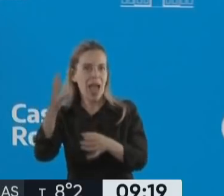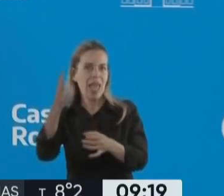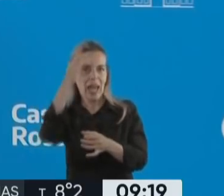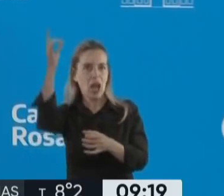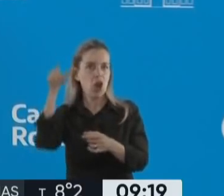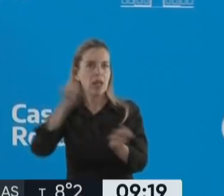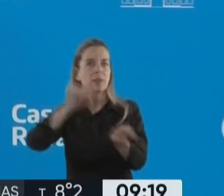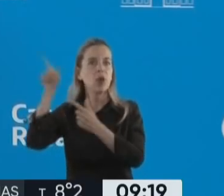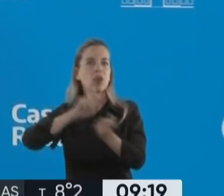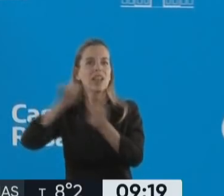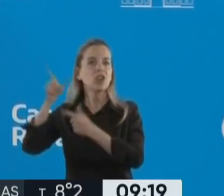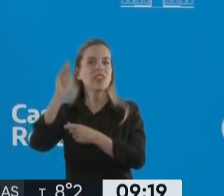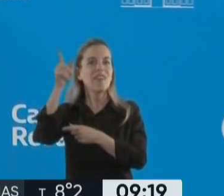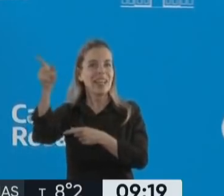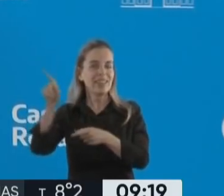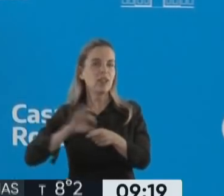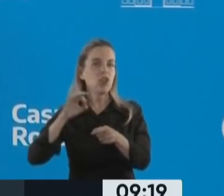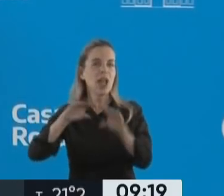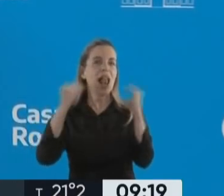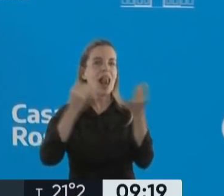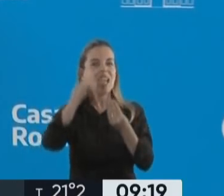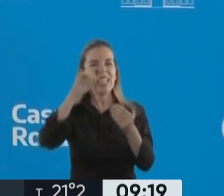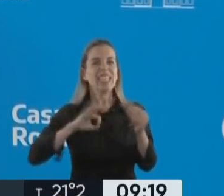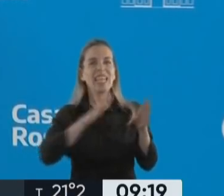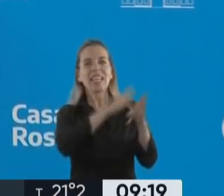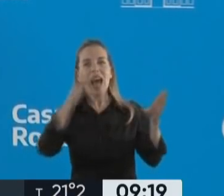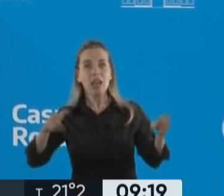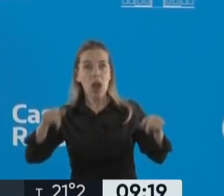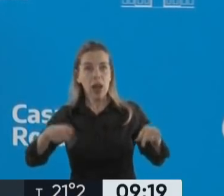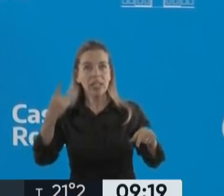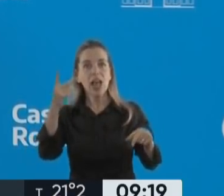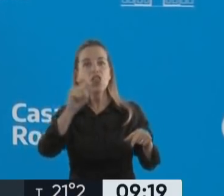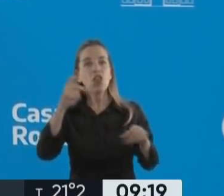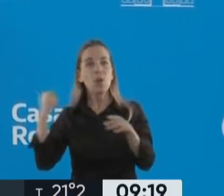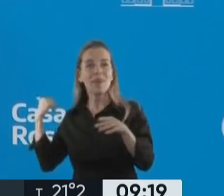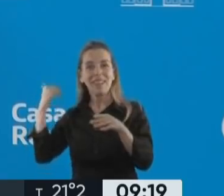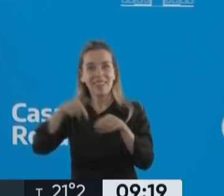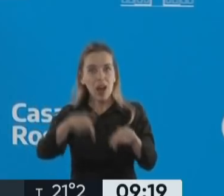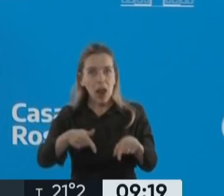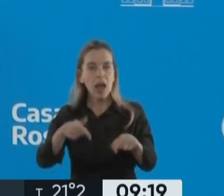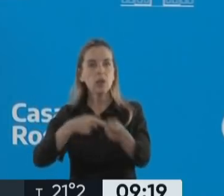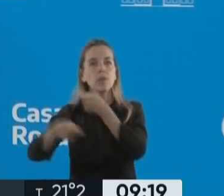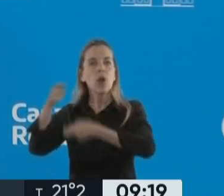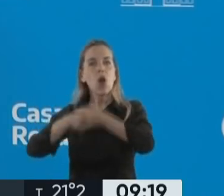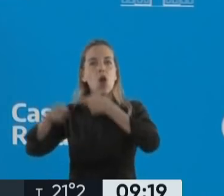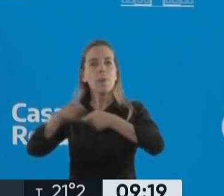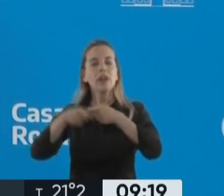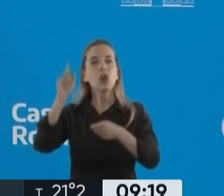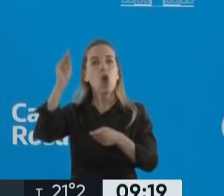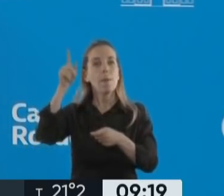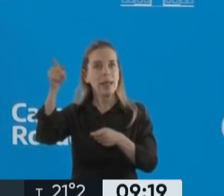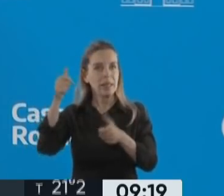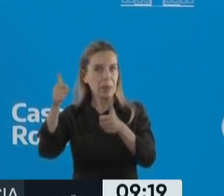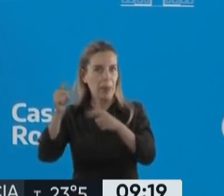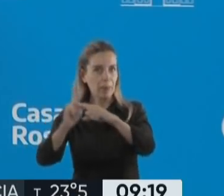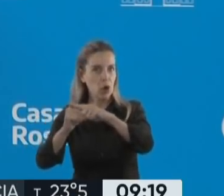exportaciones a Brasil en 7 años. Llevamos 2 meses consecutivos de saldo favorable en las relaciones comerciales con Brasil.